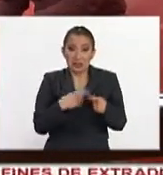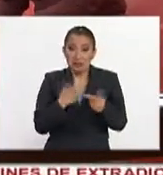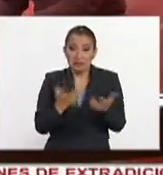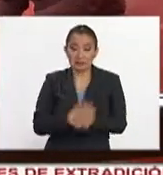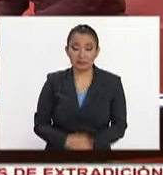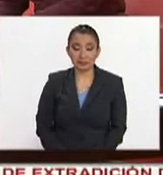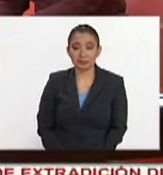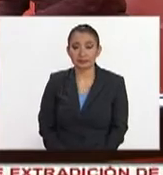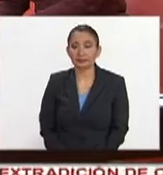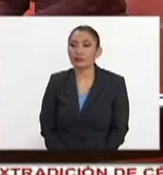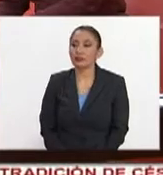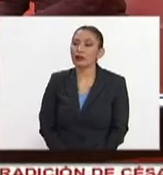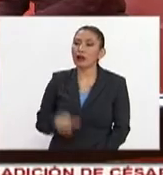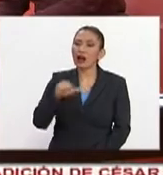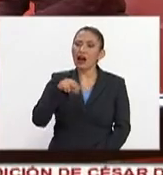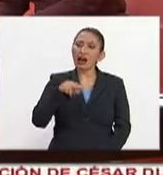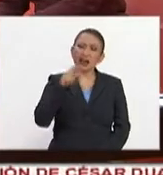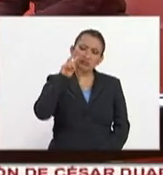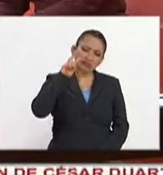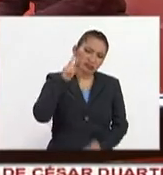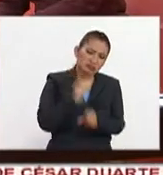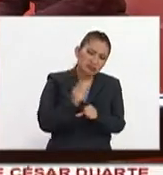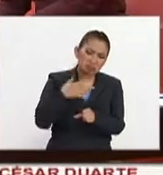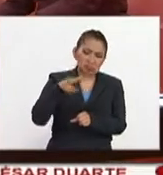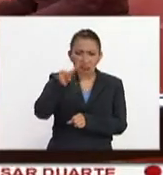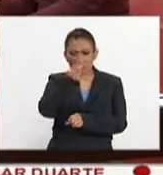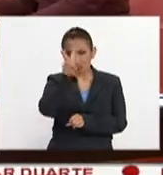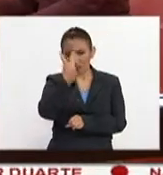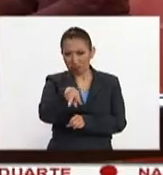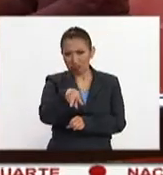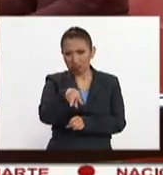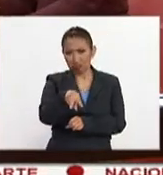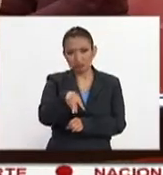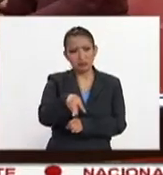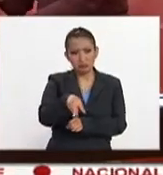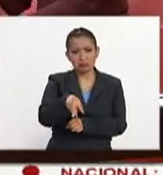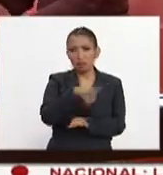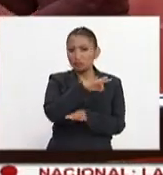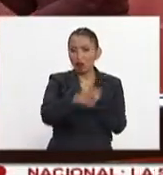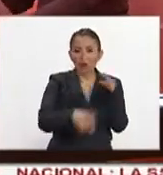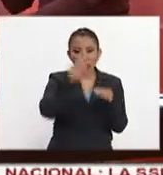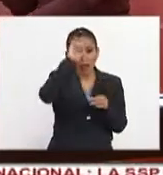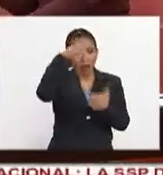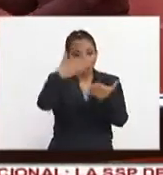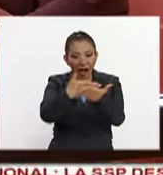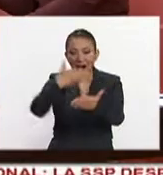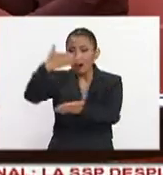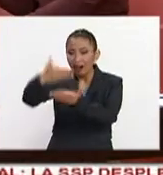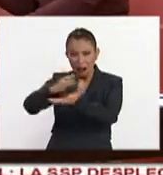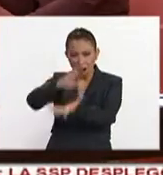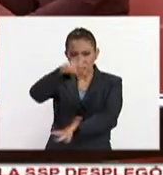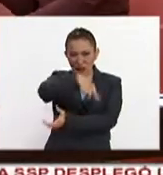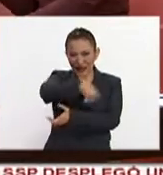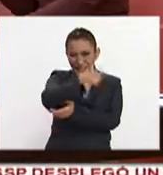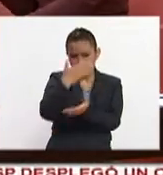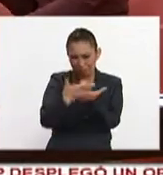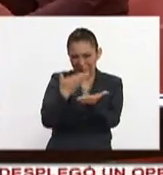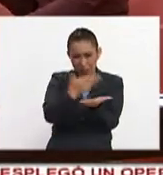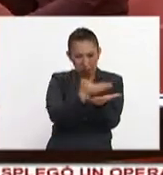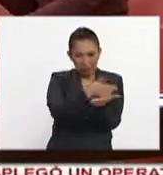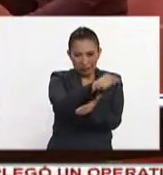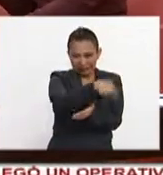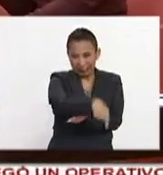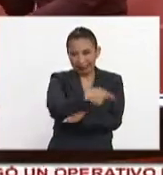extranjero. Ana, lo que hemos visto es que efectivamente todas las propuestas o la mayor parte de las